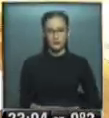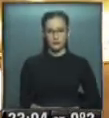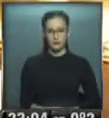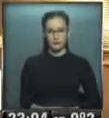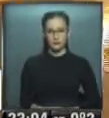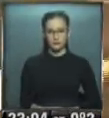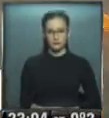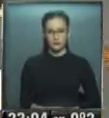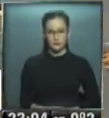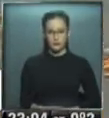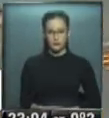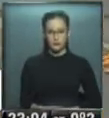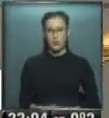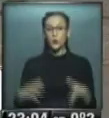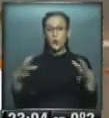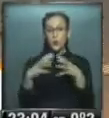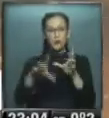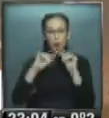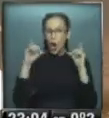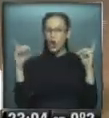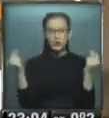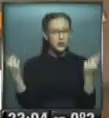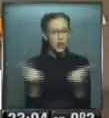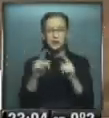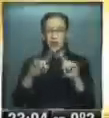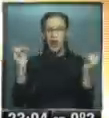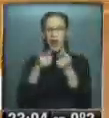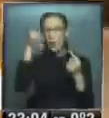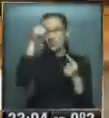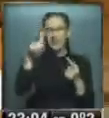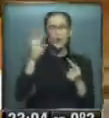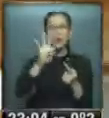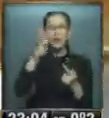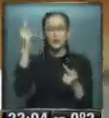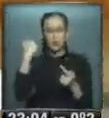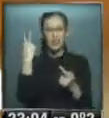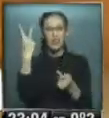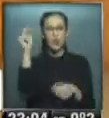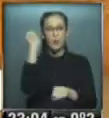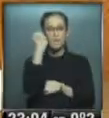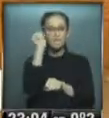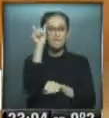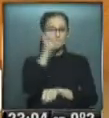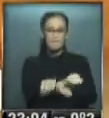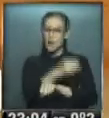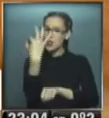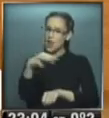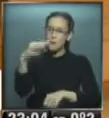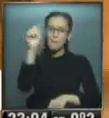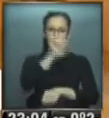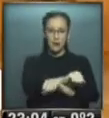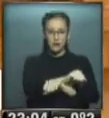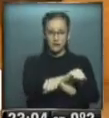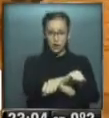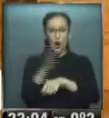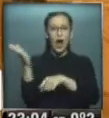Así reclamaron en la comisaría 49 la detención de los dos agentes de la policía que discutieron con Eric antes